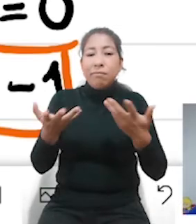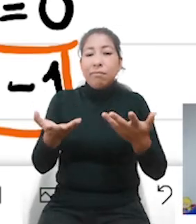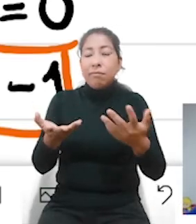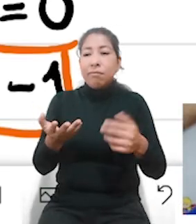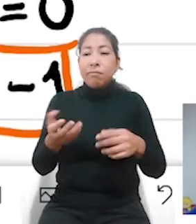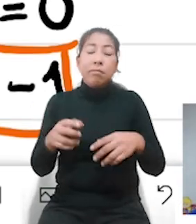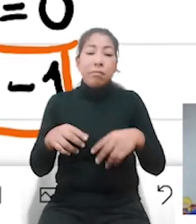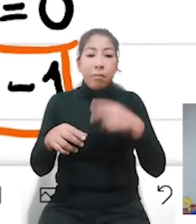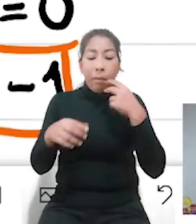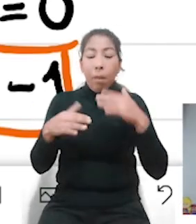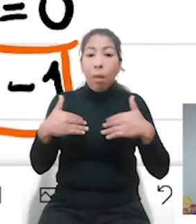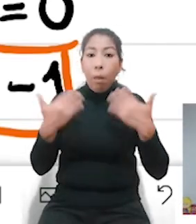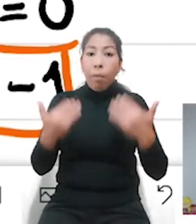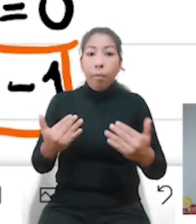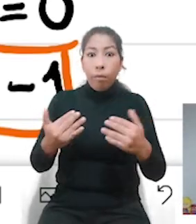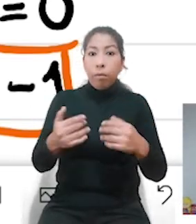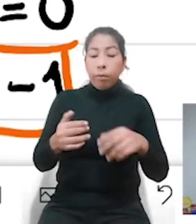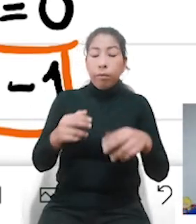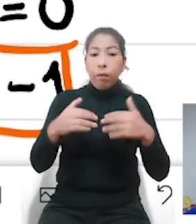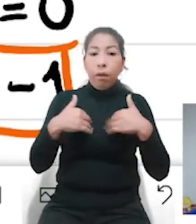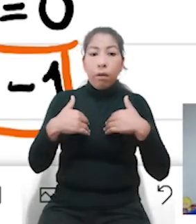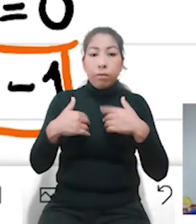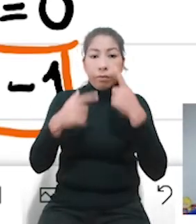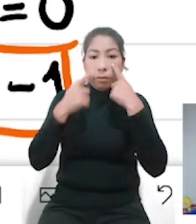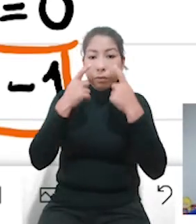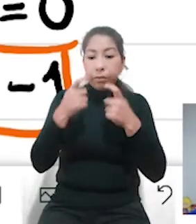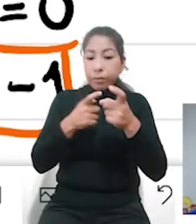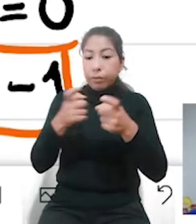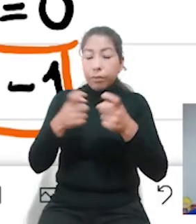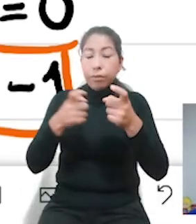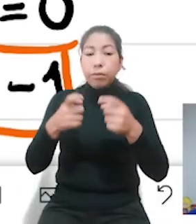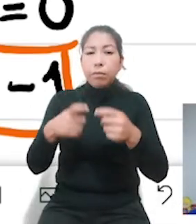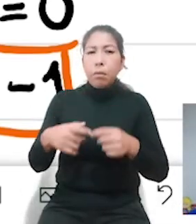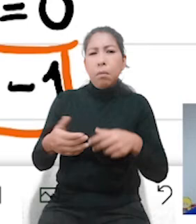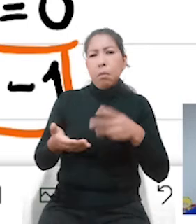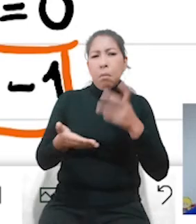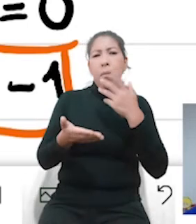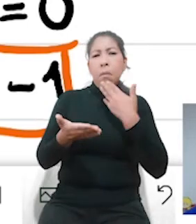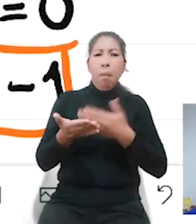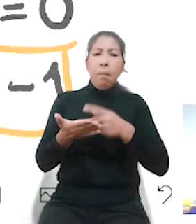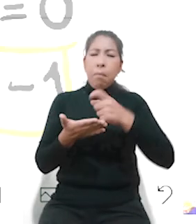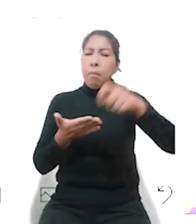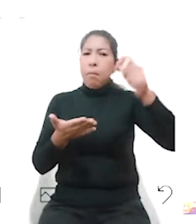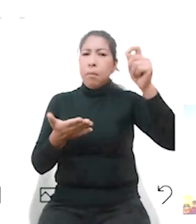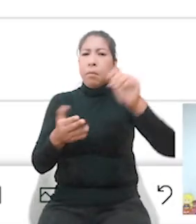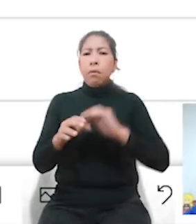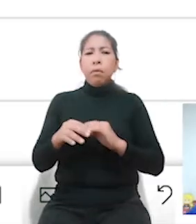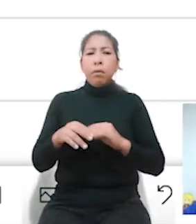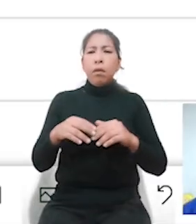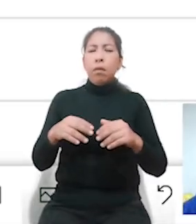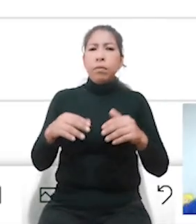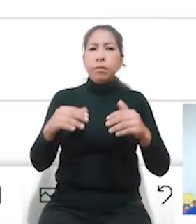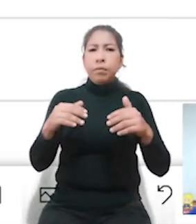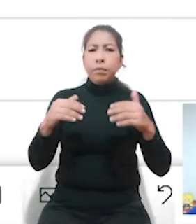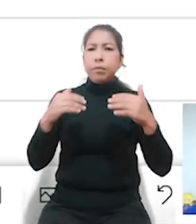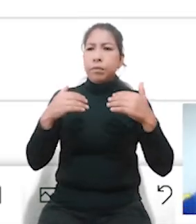Porque tienen que pasar por la verificación para ver si ambos resultados cumplen con la ecuación. Una vez que hemos obtenido